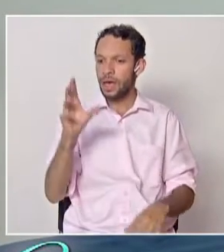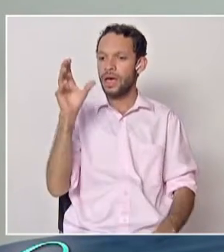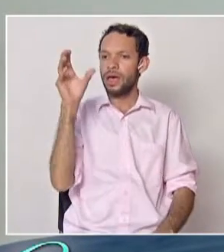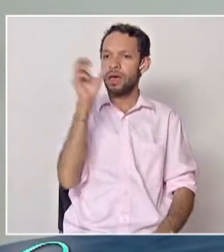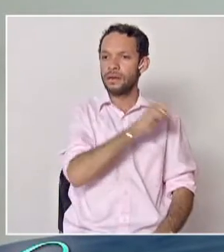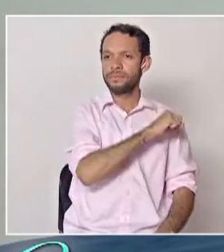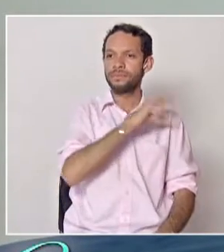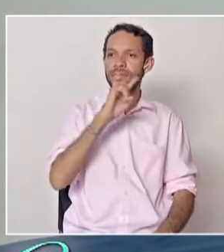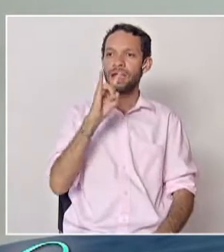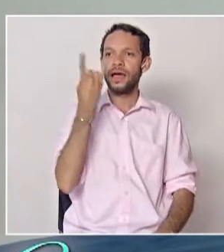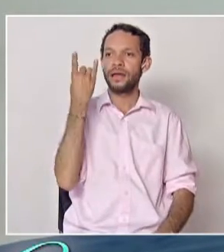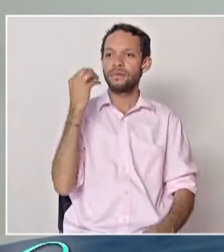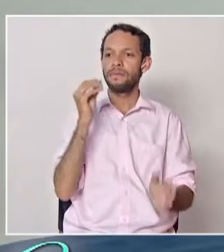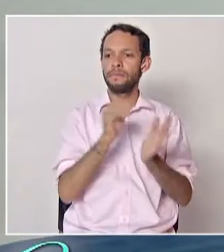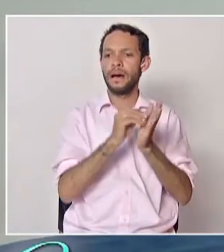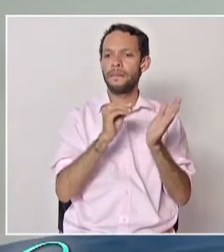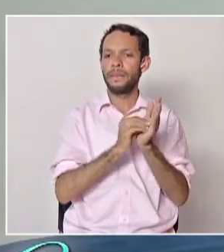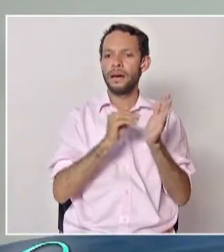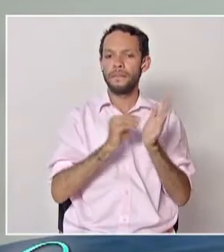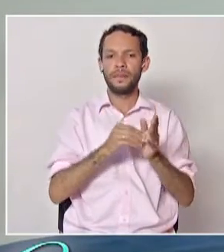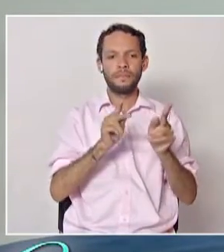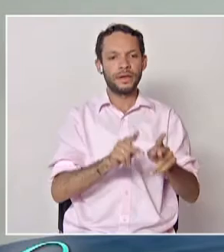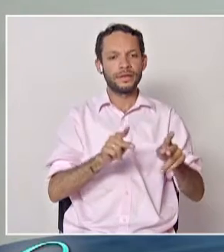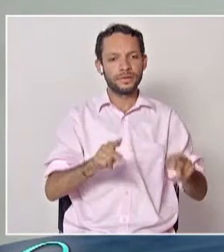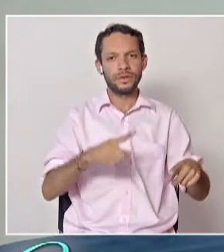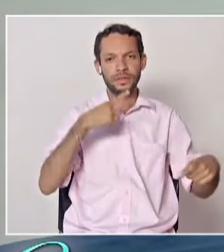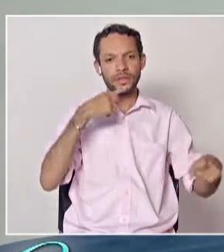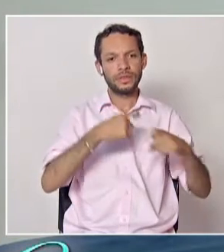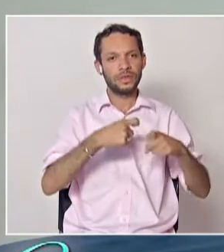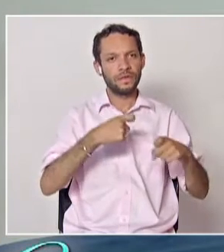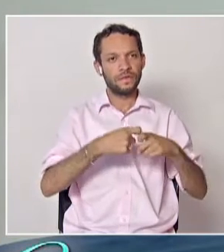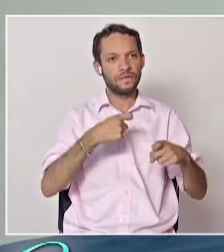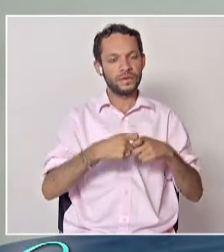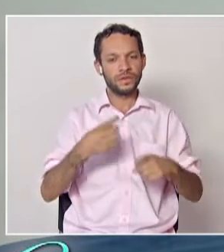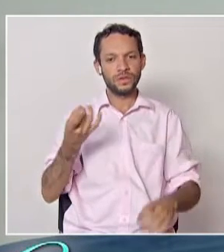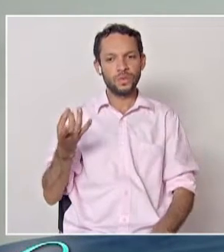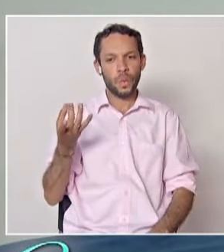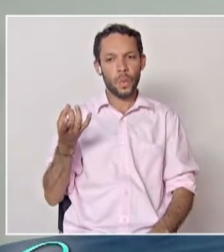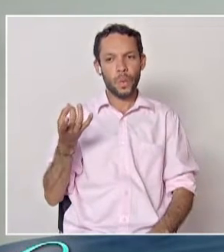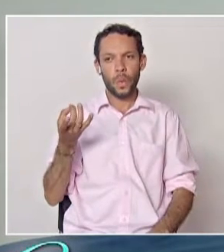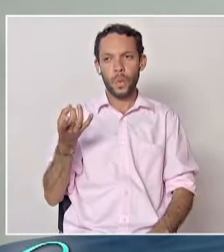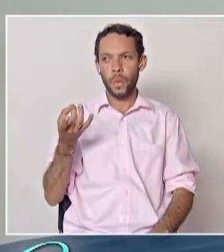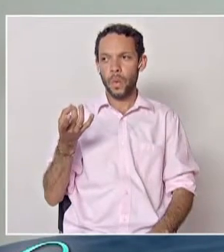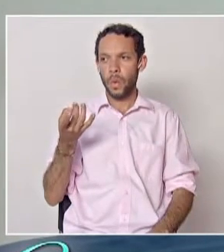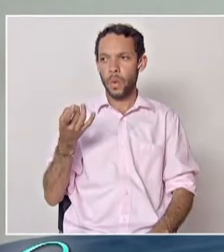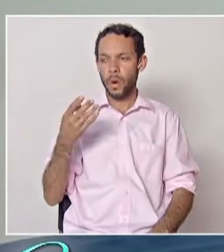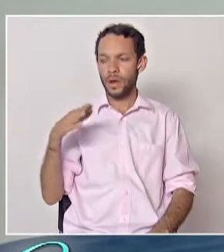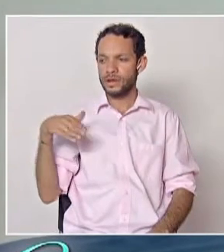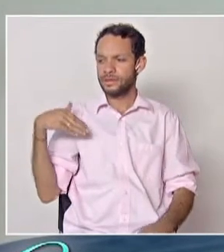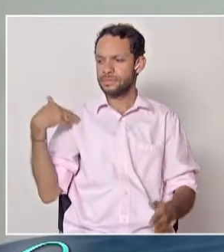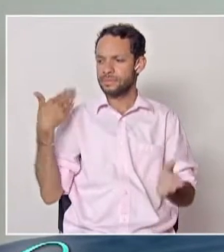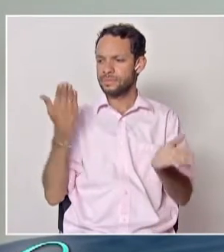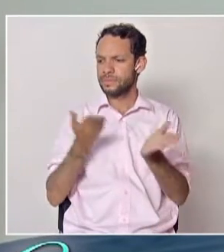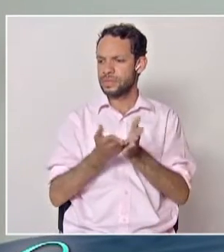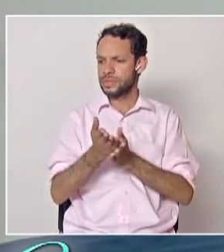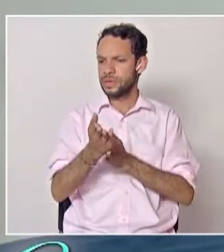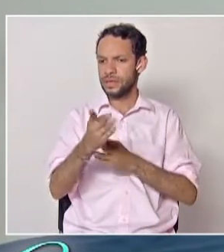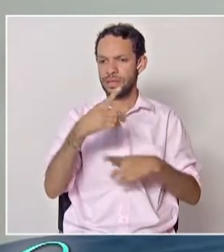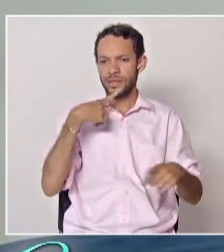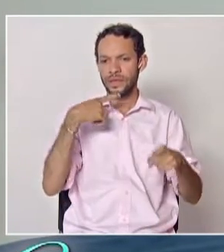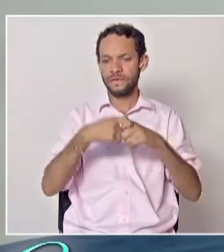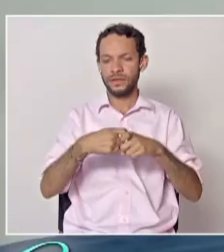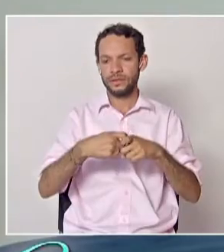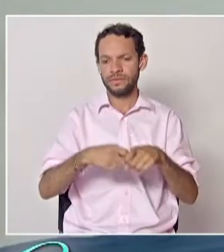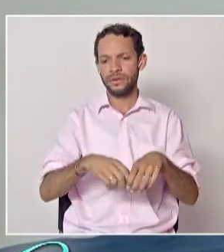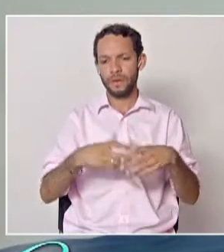¿sí? Hay cantidad de pacientes que llegan por un dolor X y a lo largo del diagnóstico y la consulta encontramos